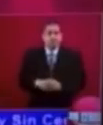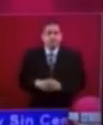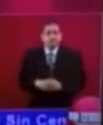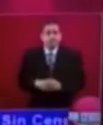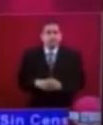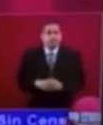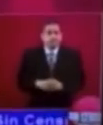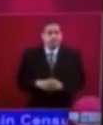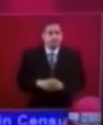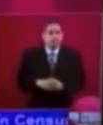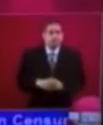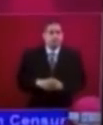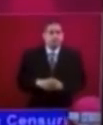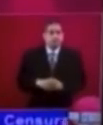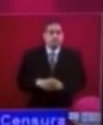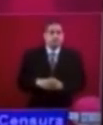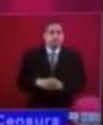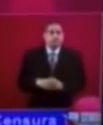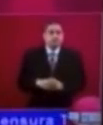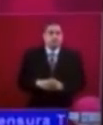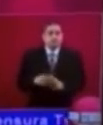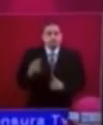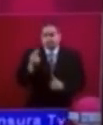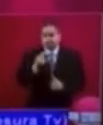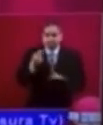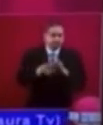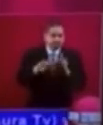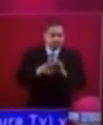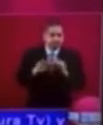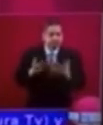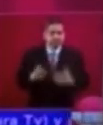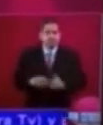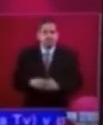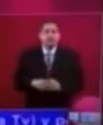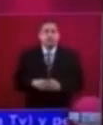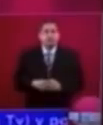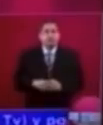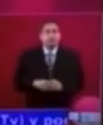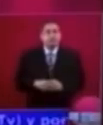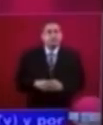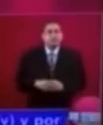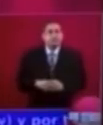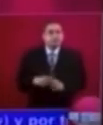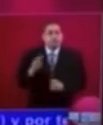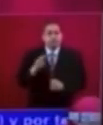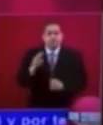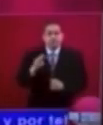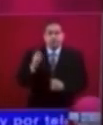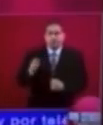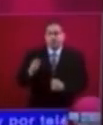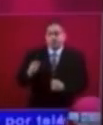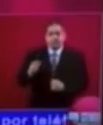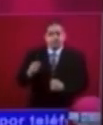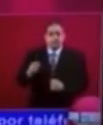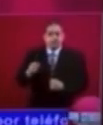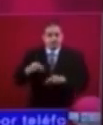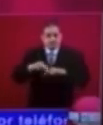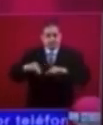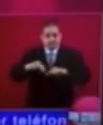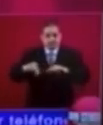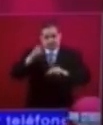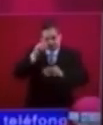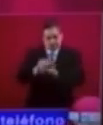que nos dijeran priistas o panistas, o que trabajo en estos medios en donde no se quitan la careta.